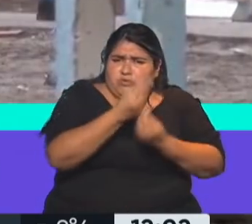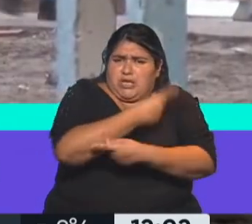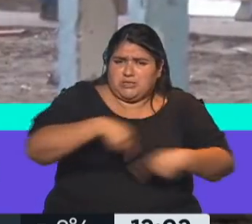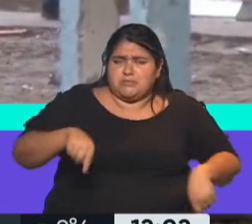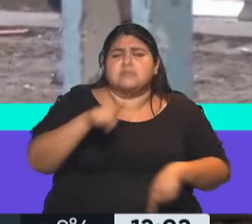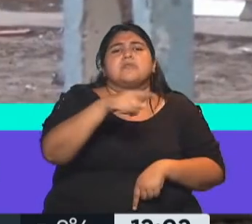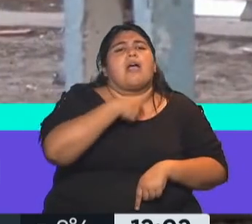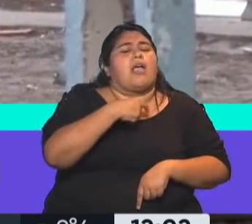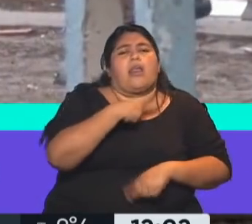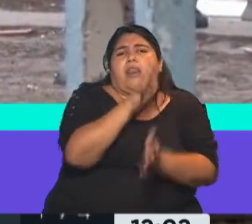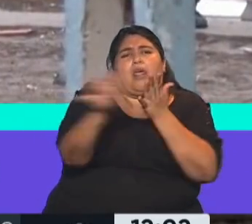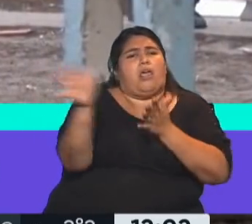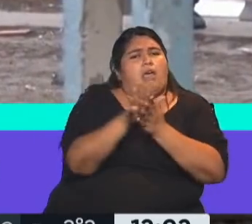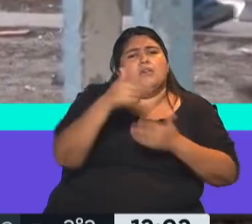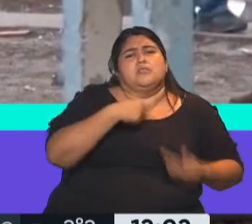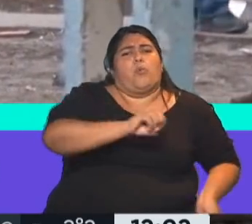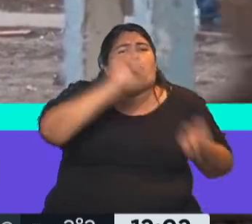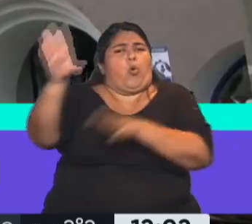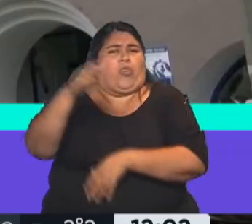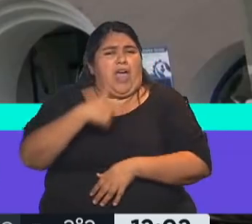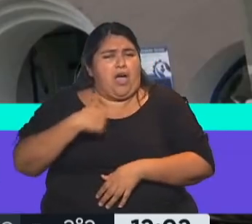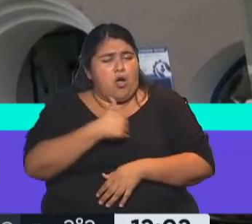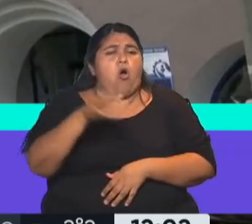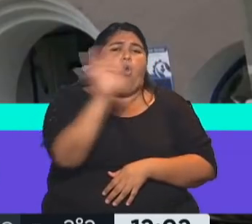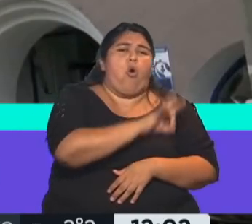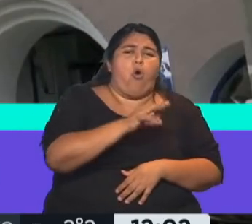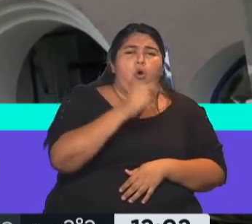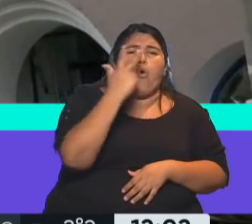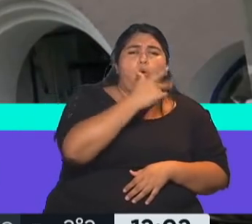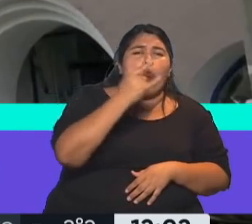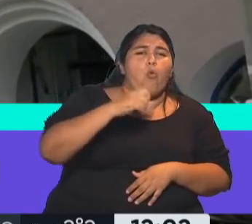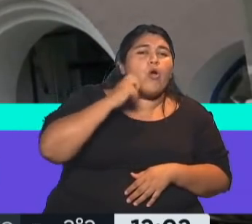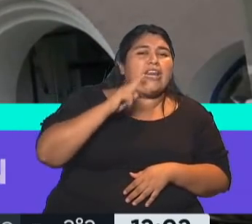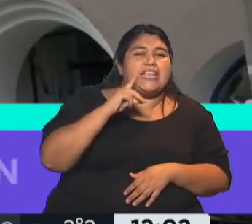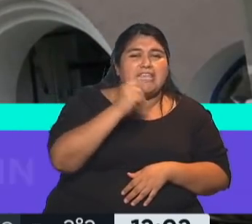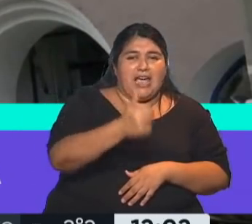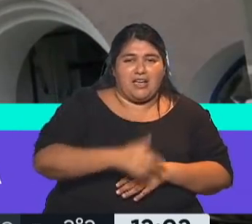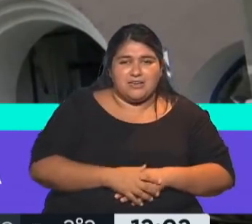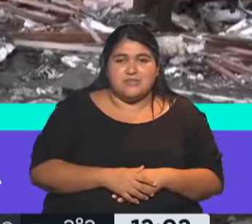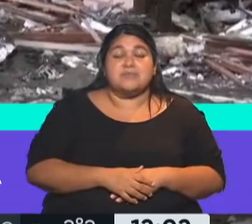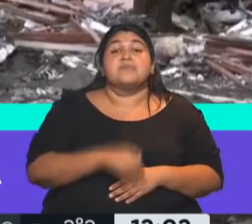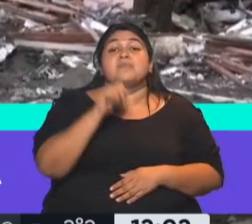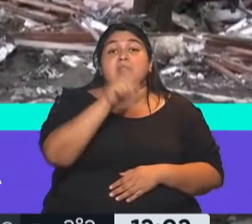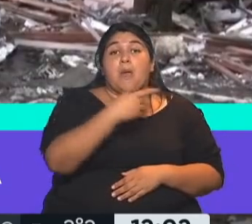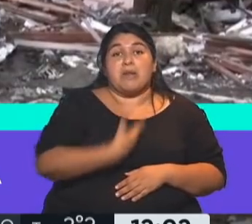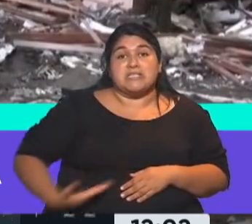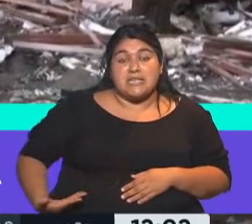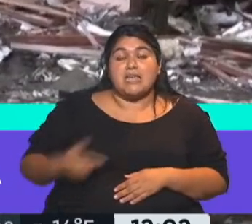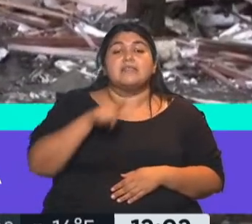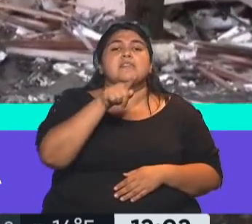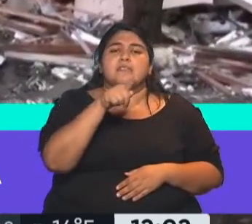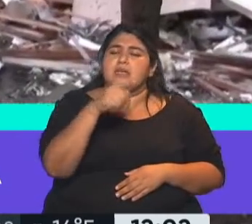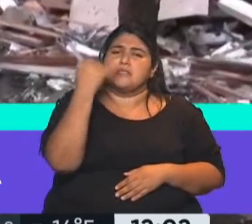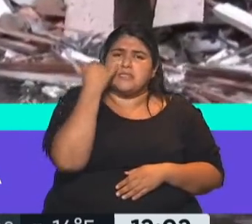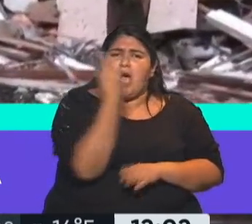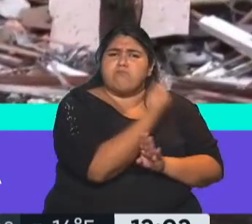de abandonar el país hacia Polonia y Hungría. En un nuevo discurso a la ciudadanía, el presidente Zelensky confirmó múltiples ataques con